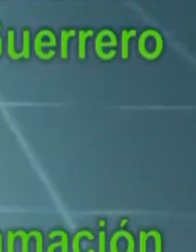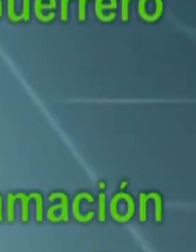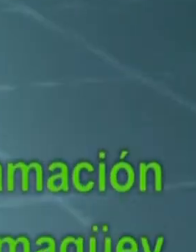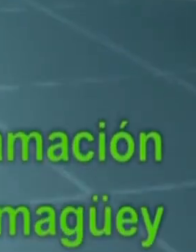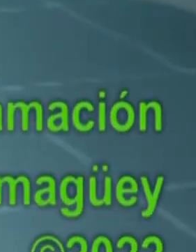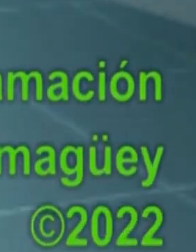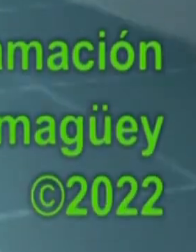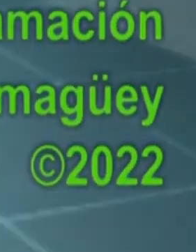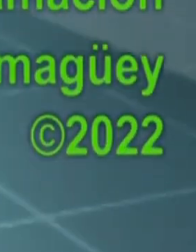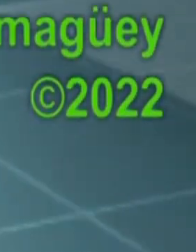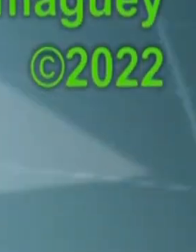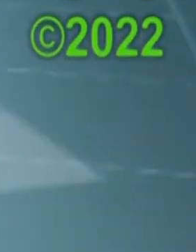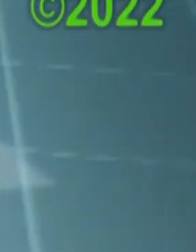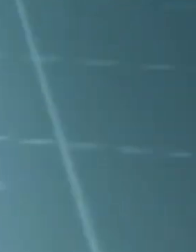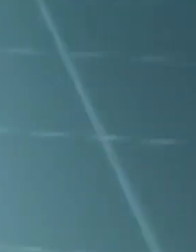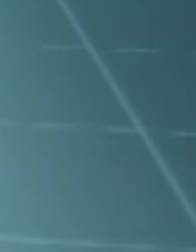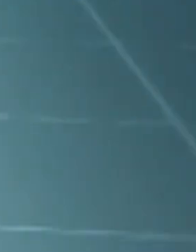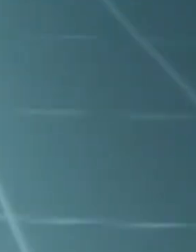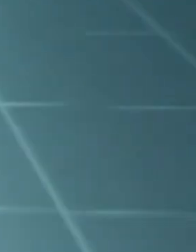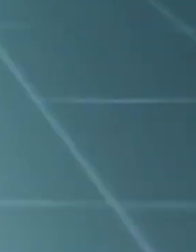ahora no